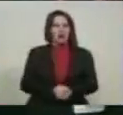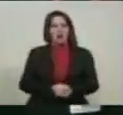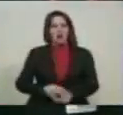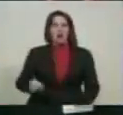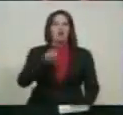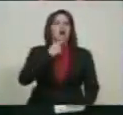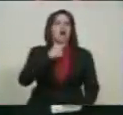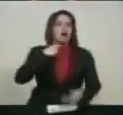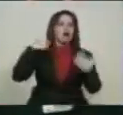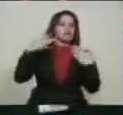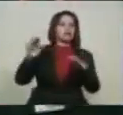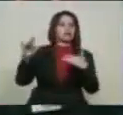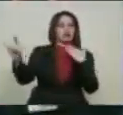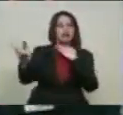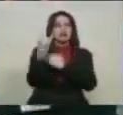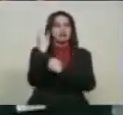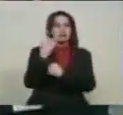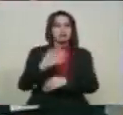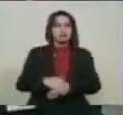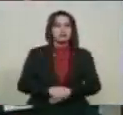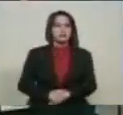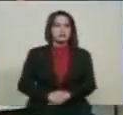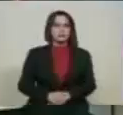Cobardes, traidores,